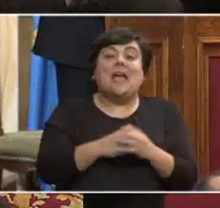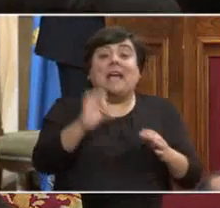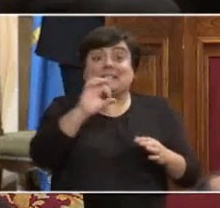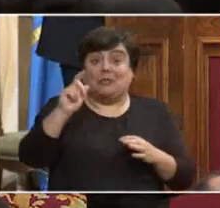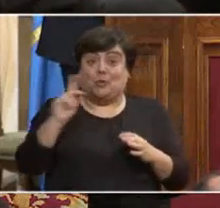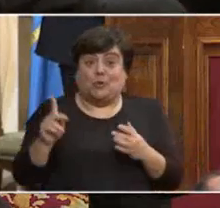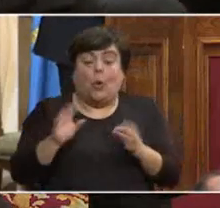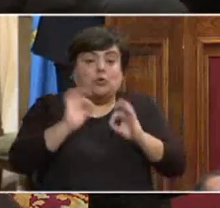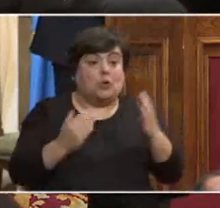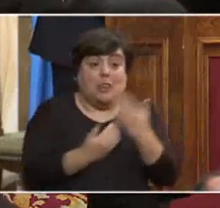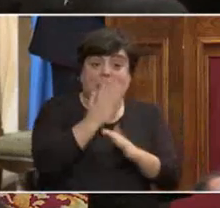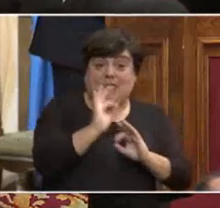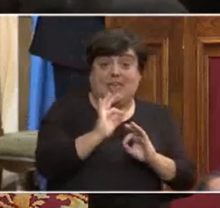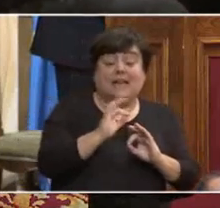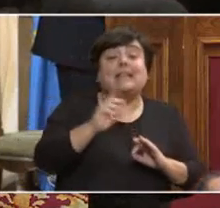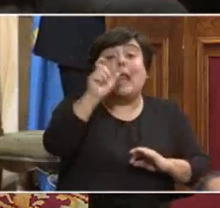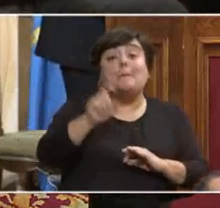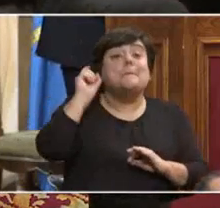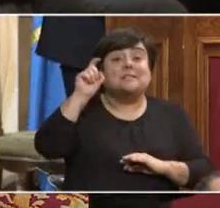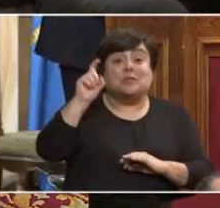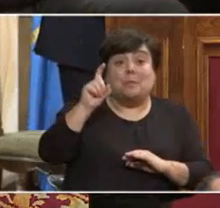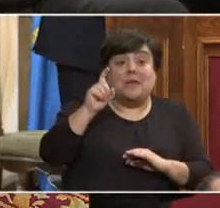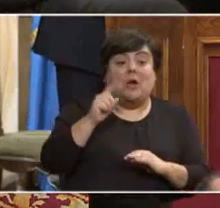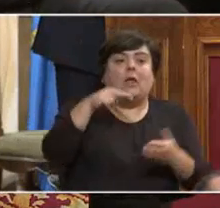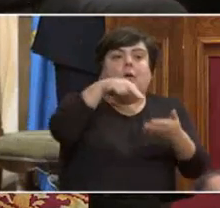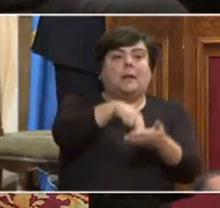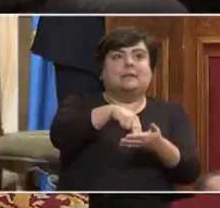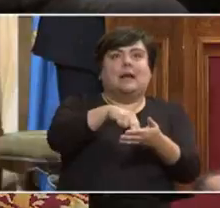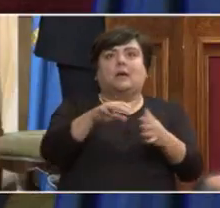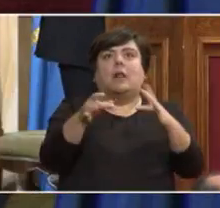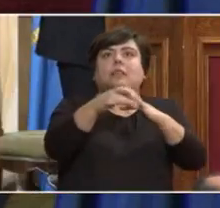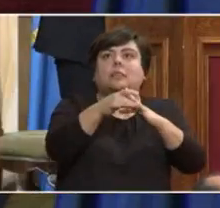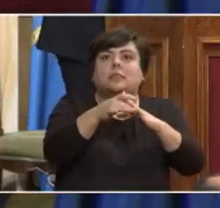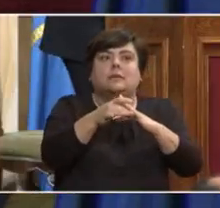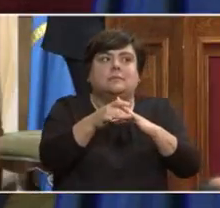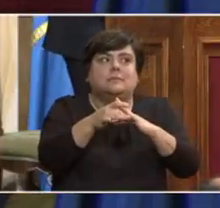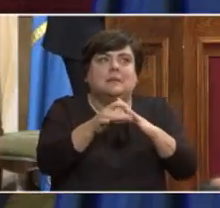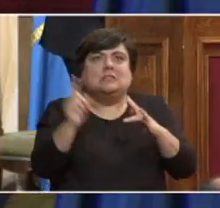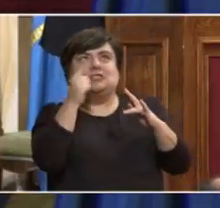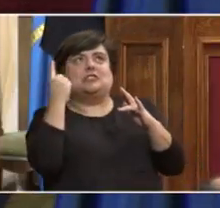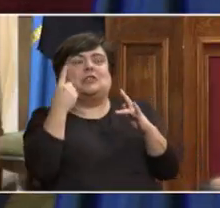el día en que Mastropiero la dejó plantada en el altar sola con sus anillos.